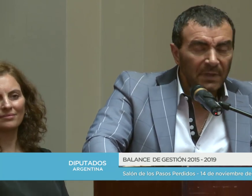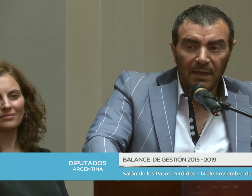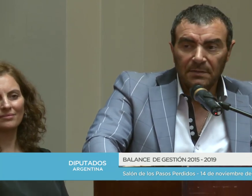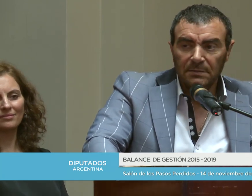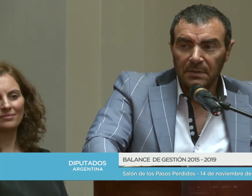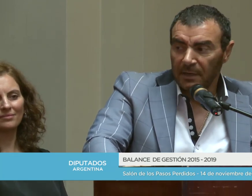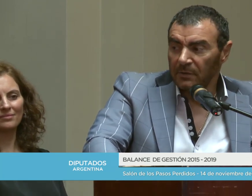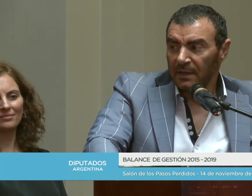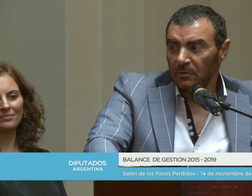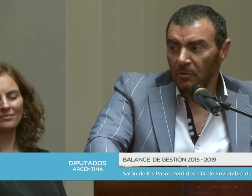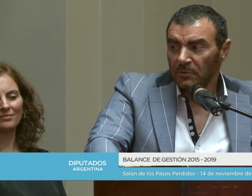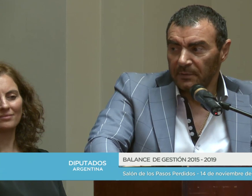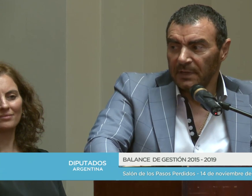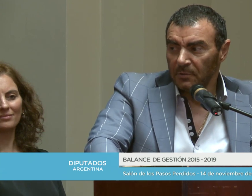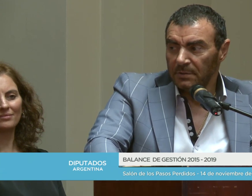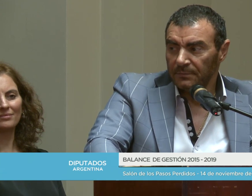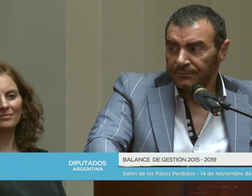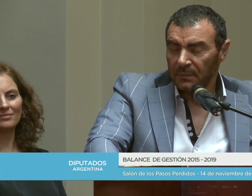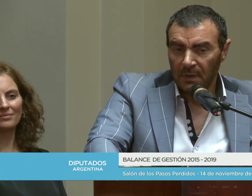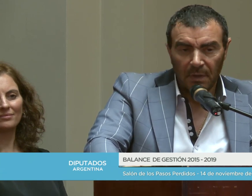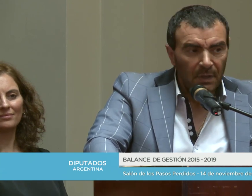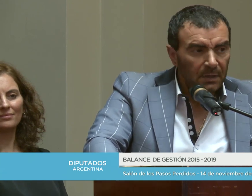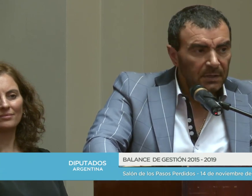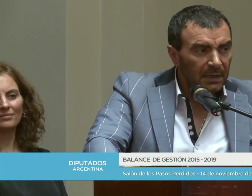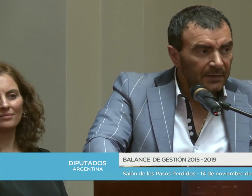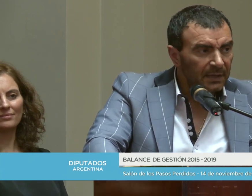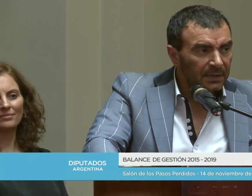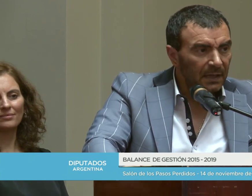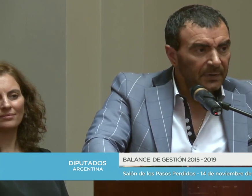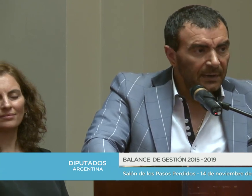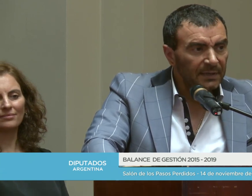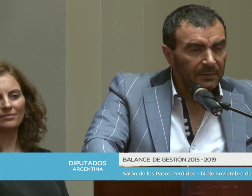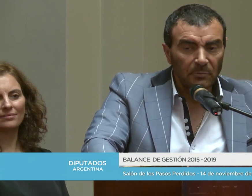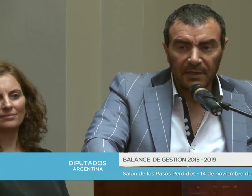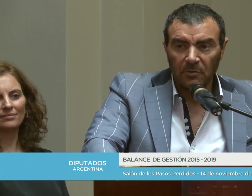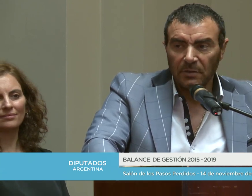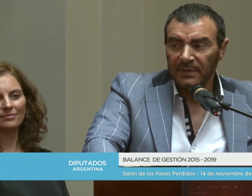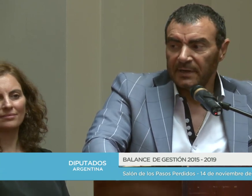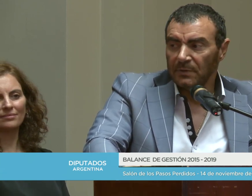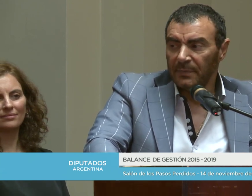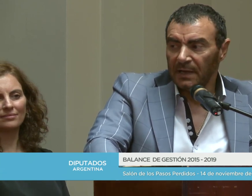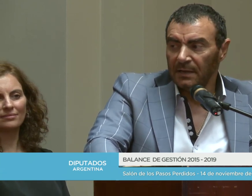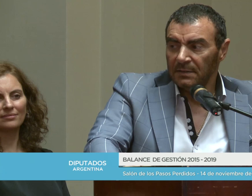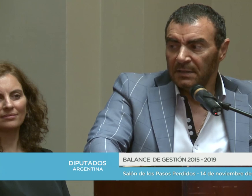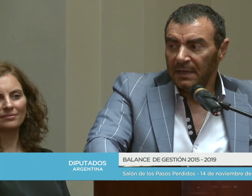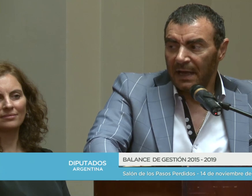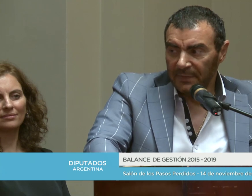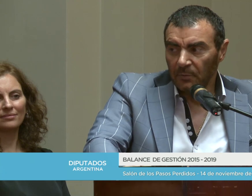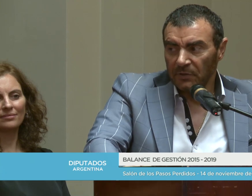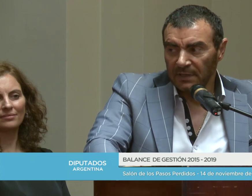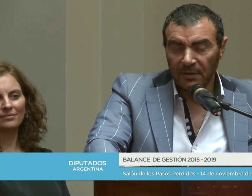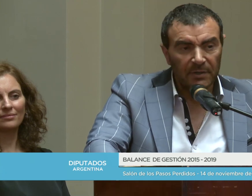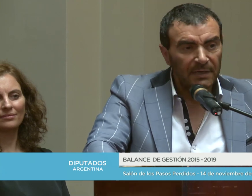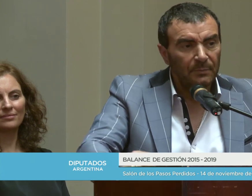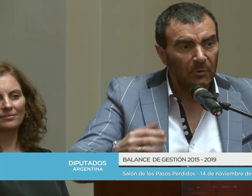Me gusta recordar esto, cómo terminamos. Y la verdad que la primera vez que terminé una gestión y me entregué una placa a mí